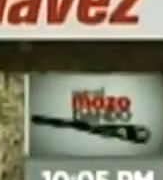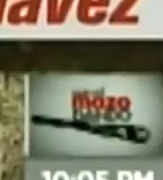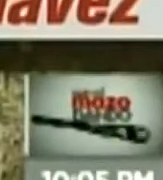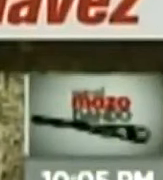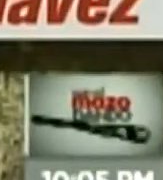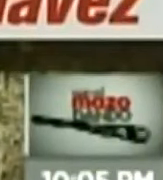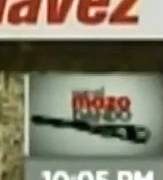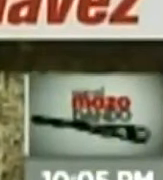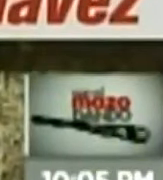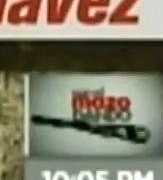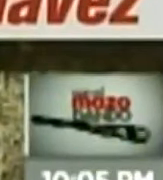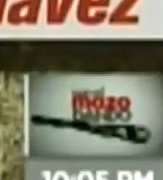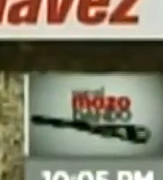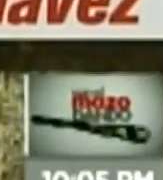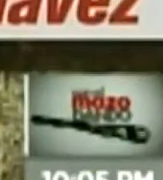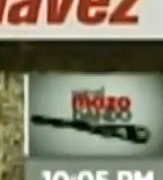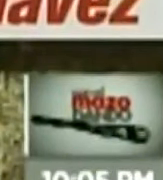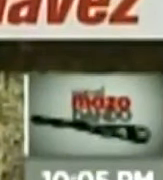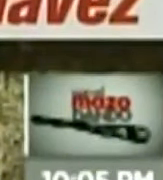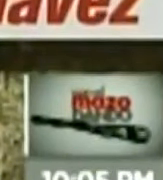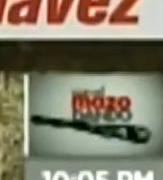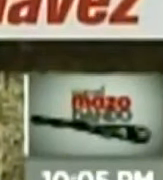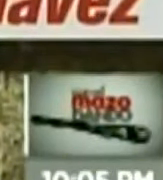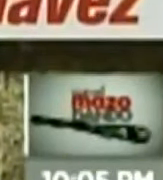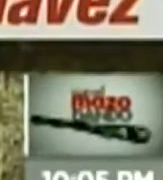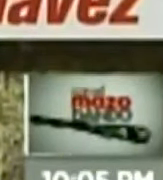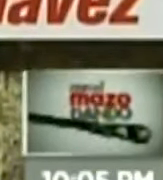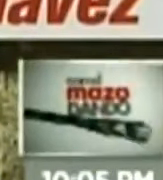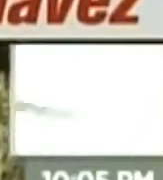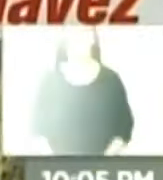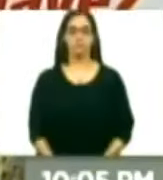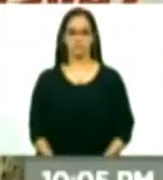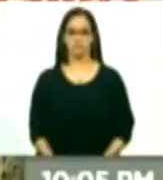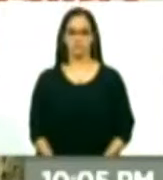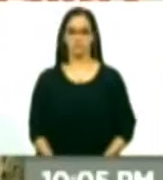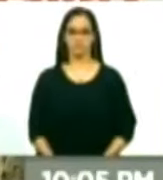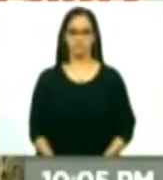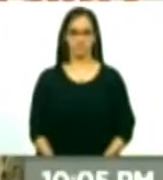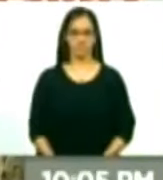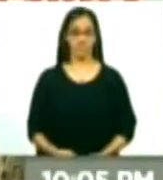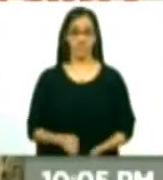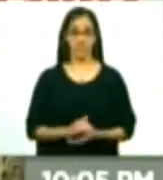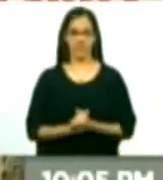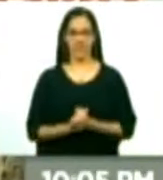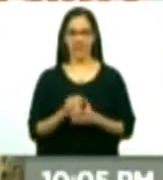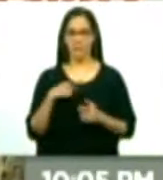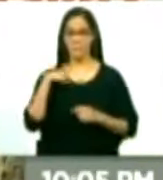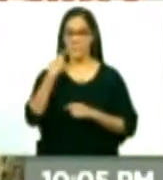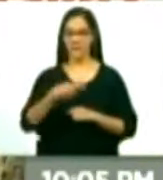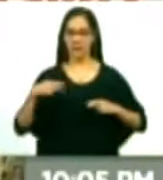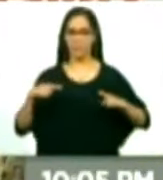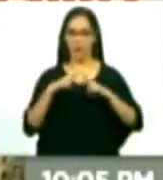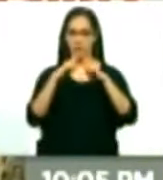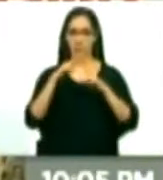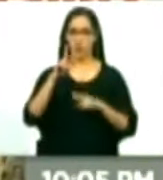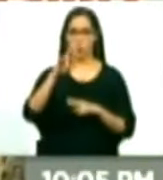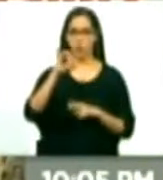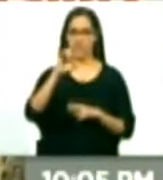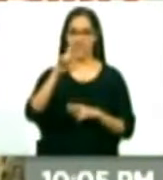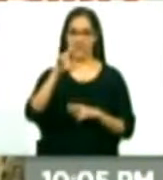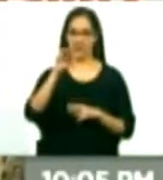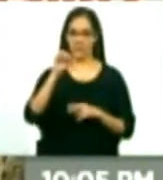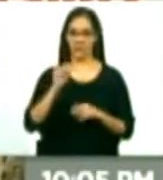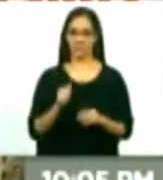Promoción 87. Más yo que voy coleado ahí, Vielma Mora. Y Vielma Mora. Mañana me encuentro con Vielma, José Gregorio Vielma Mora. Pero ahí